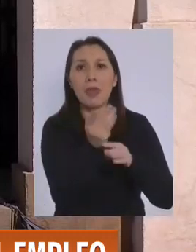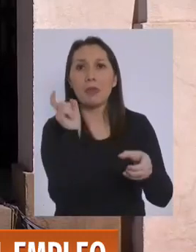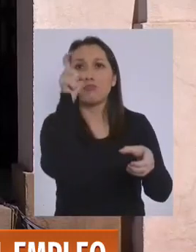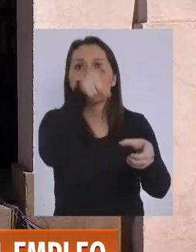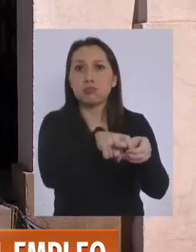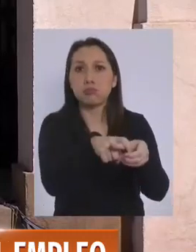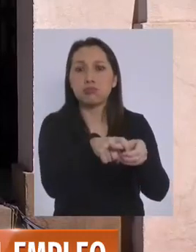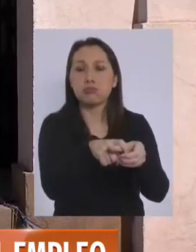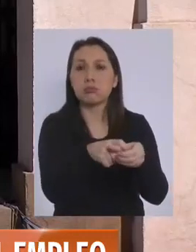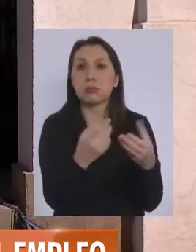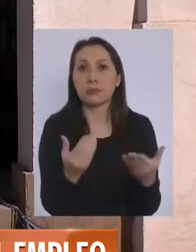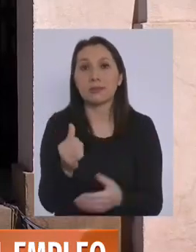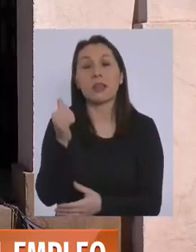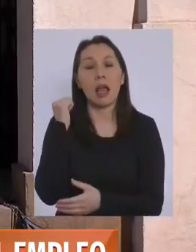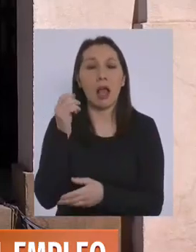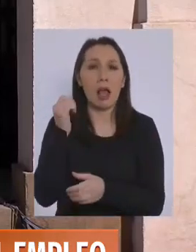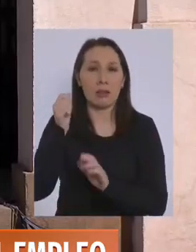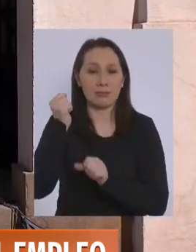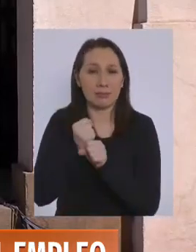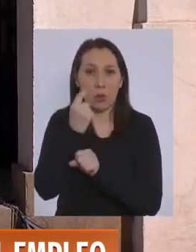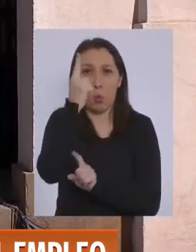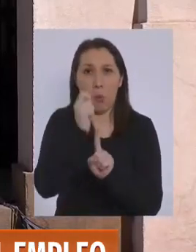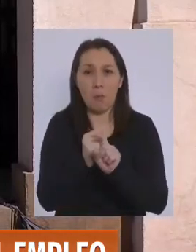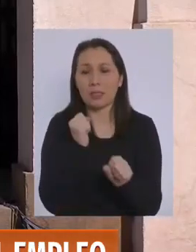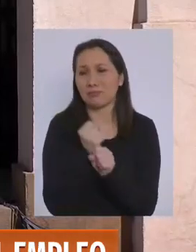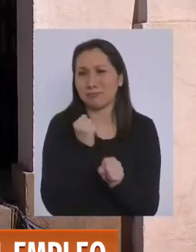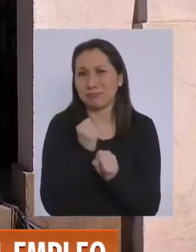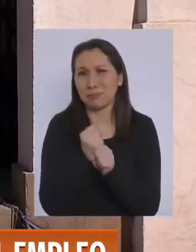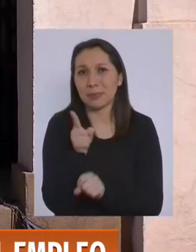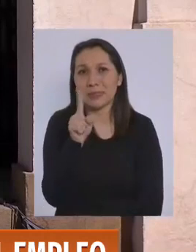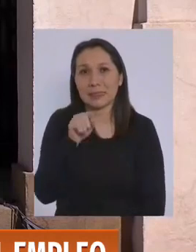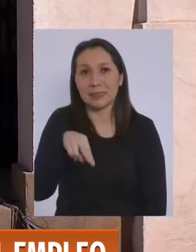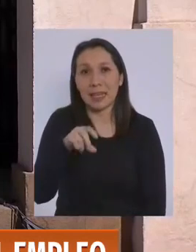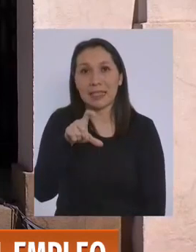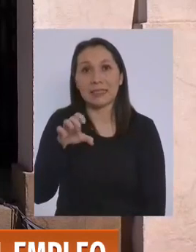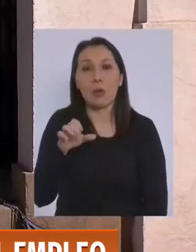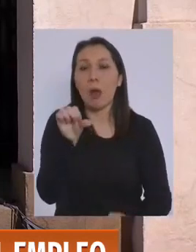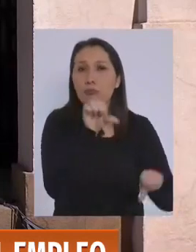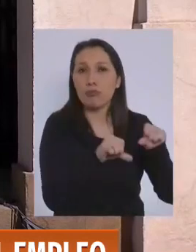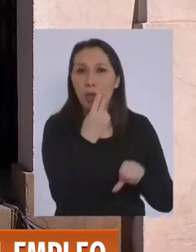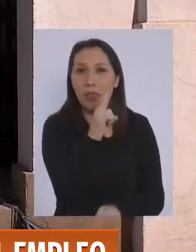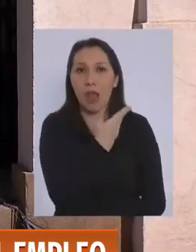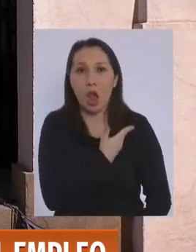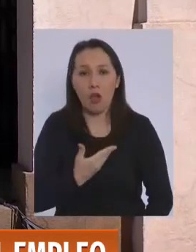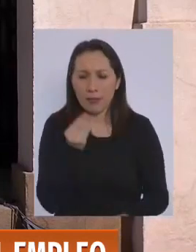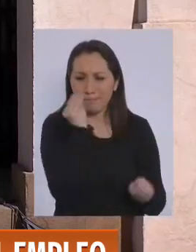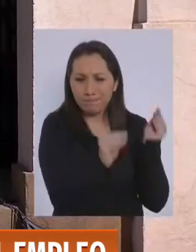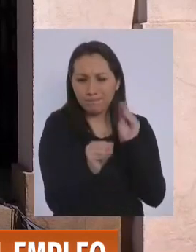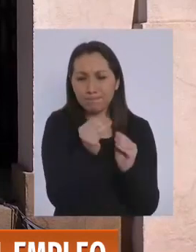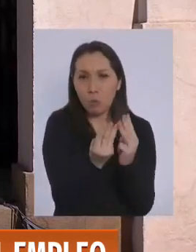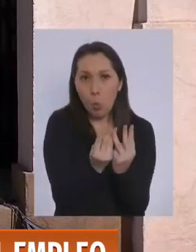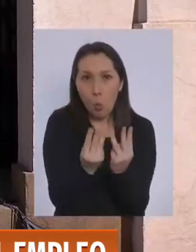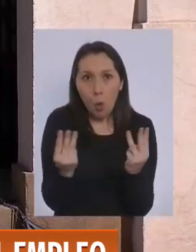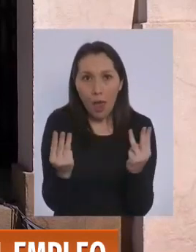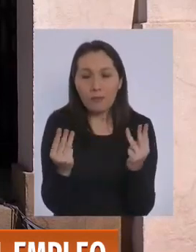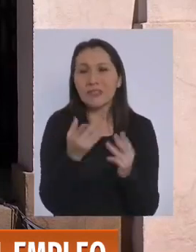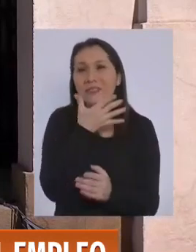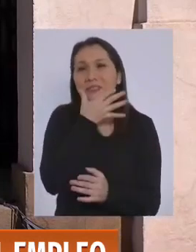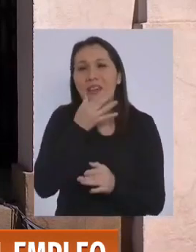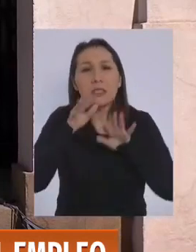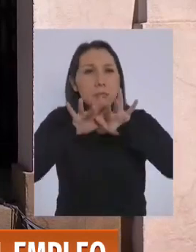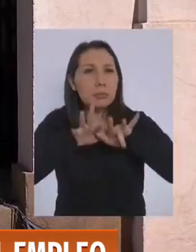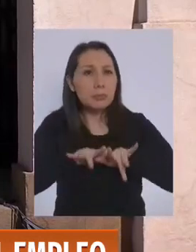esto. Aquí estuvimos trabajando más de un mes con CENSE, con el laboratorio de gobierno, diseñando una plataforma que fuera